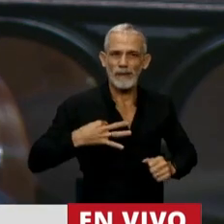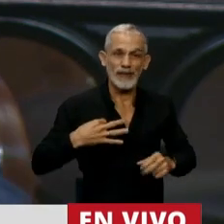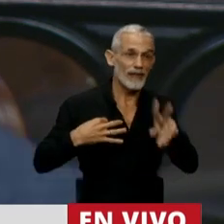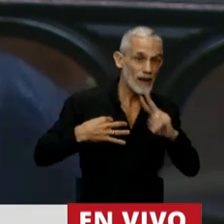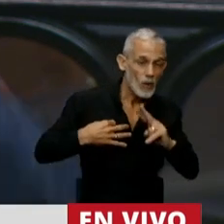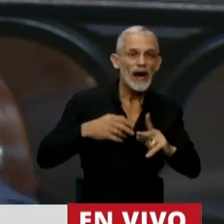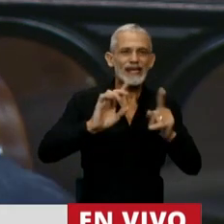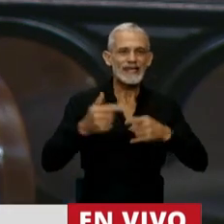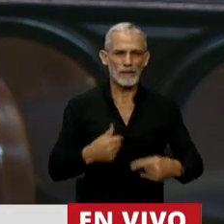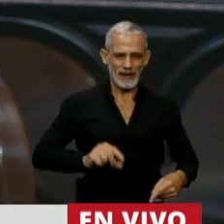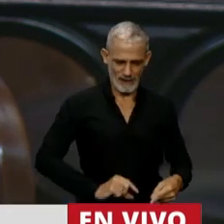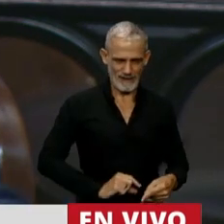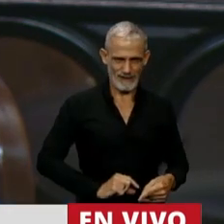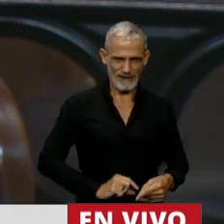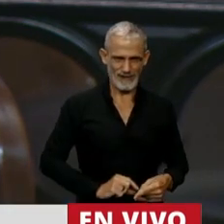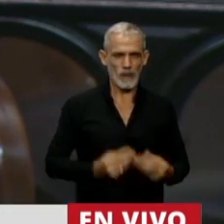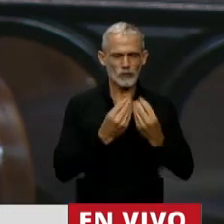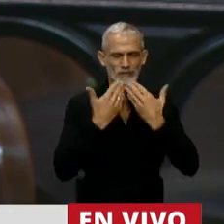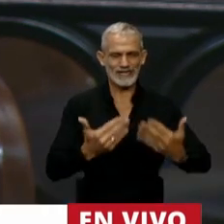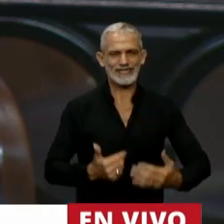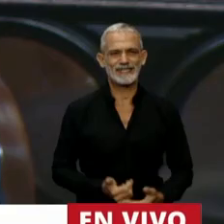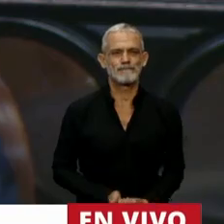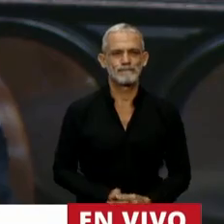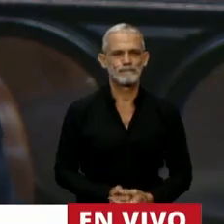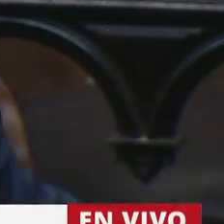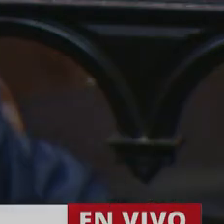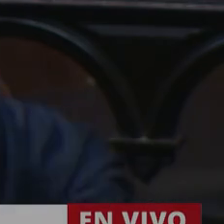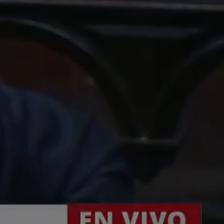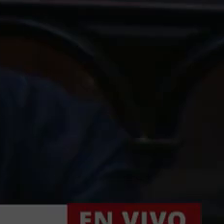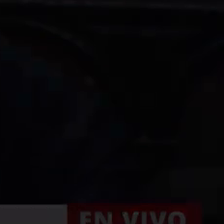mujer y la del niño que está en gestación. Muchísimas gracias. Gracias, diputado Leiva.